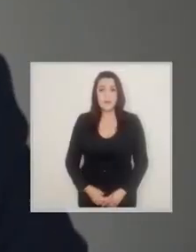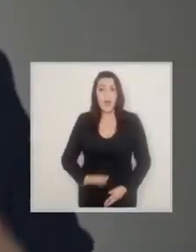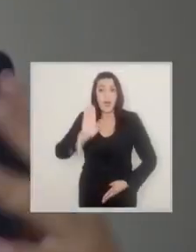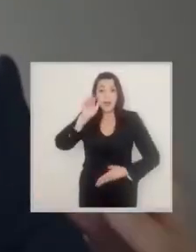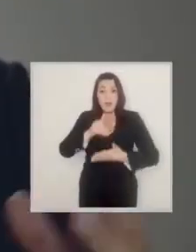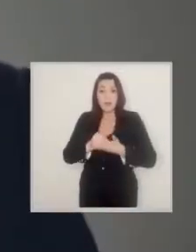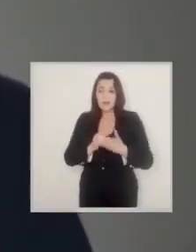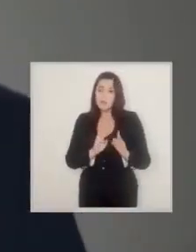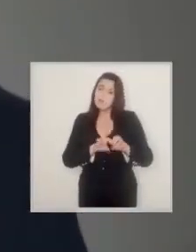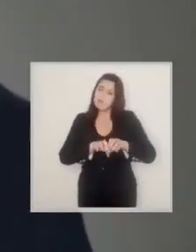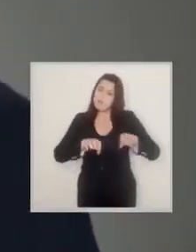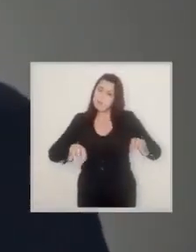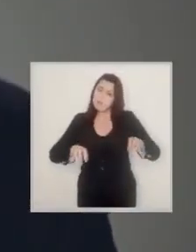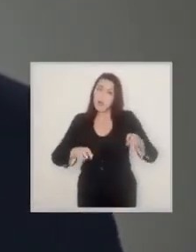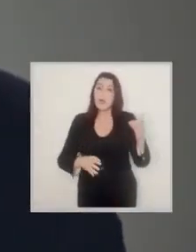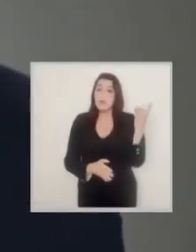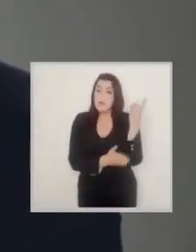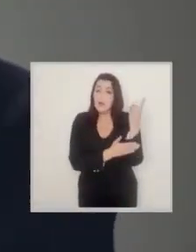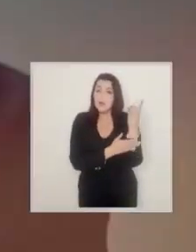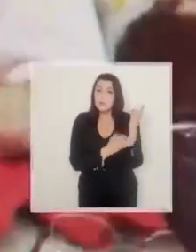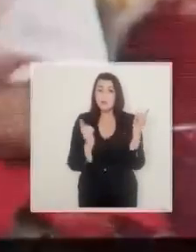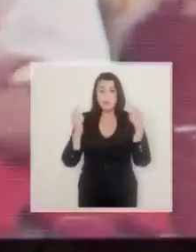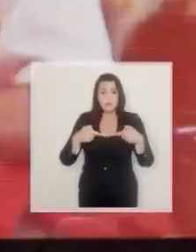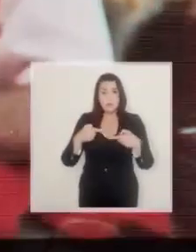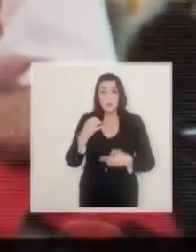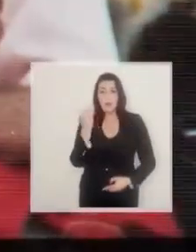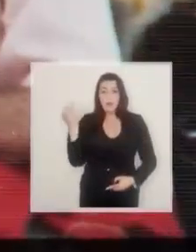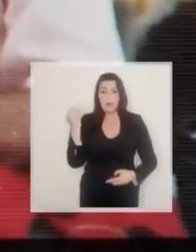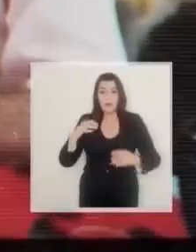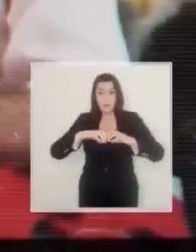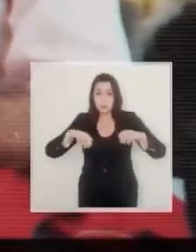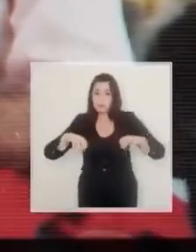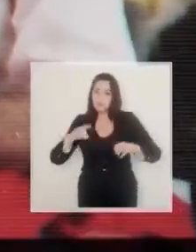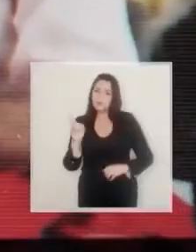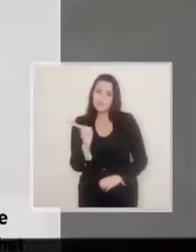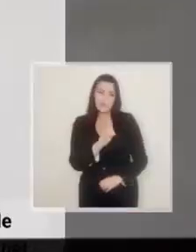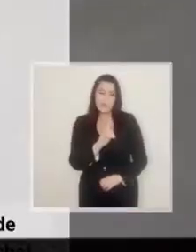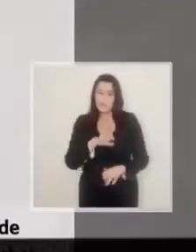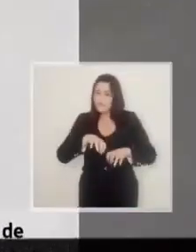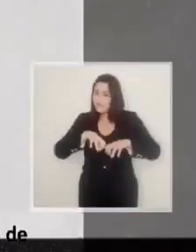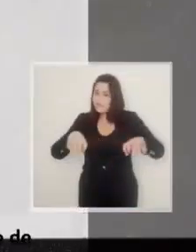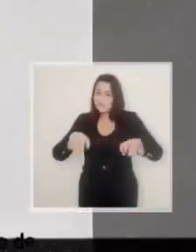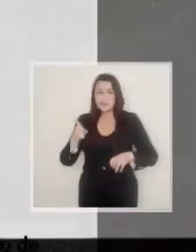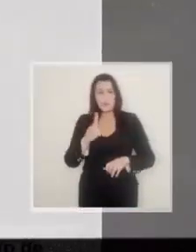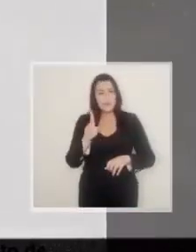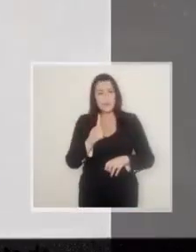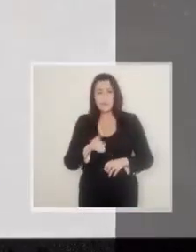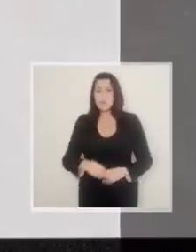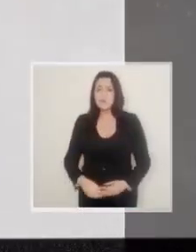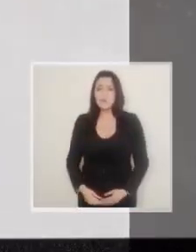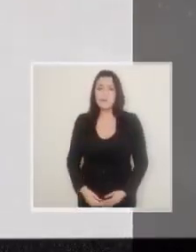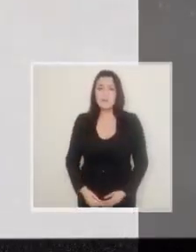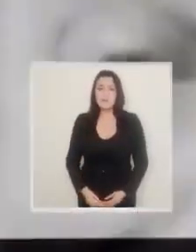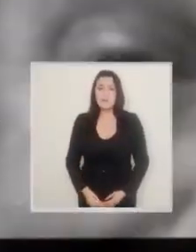Hay un candidato de extrema derecha al que no se le combate con extrema izquierda. Nunca es bueno un